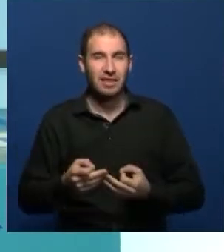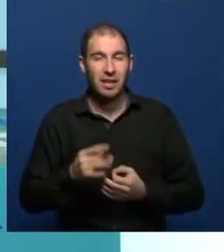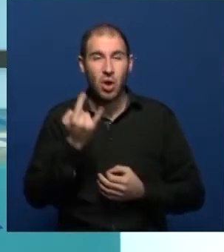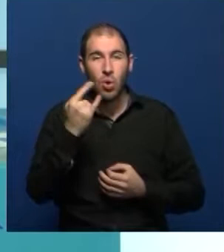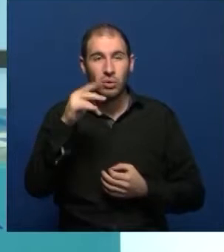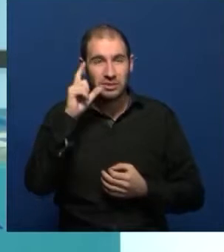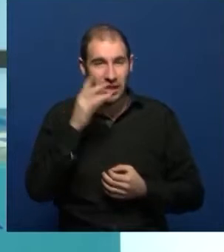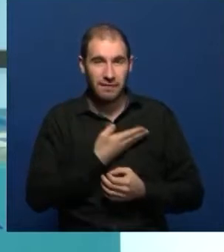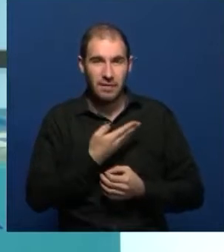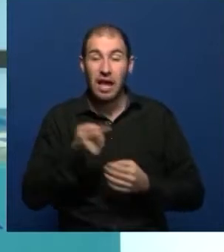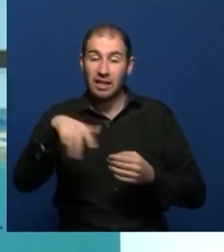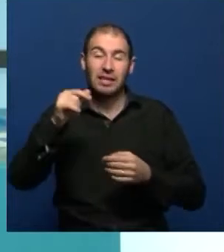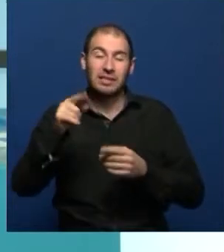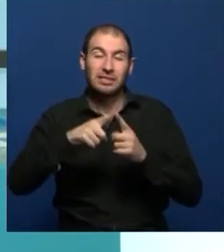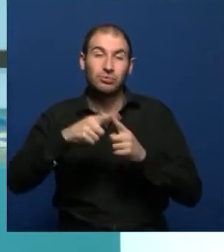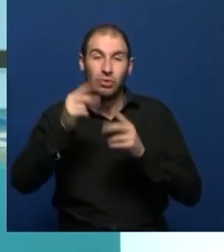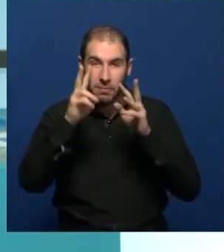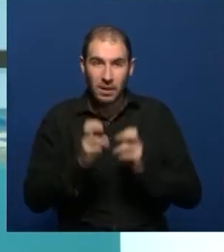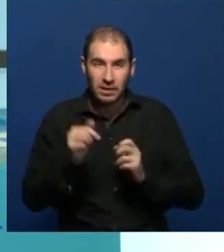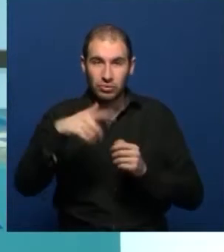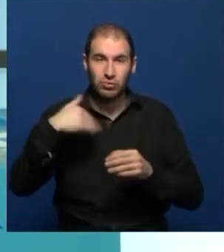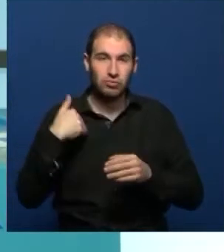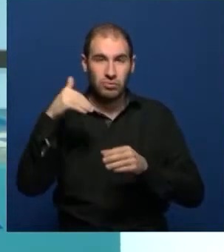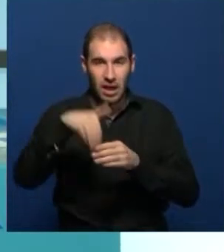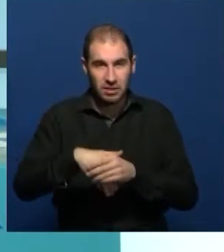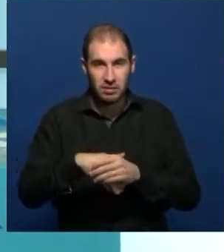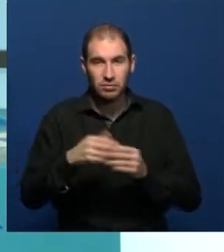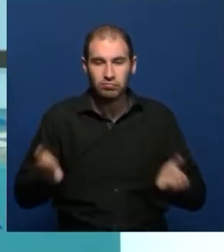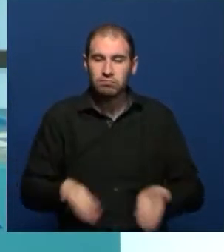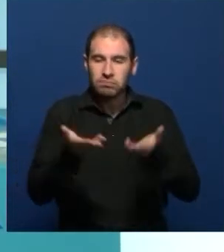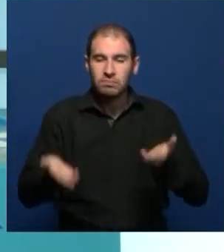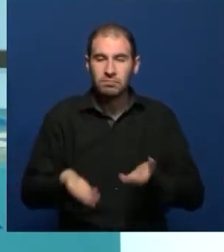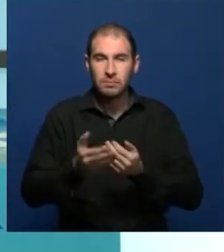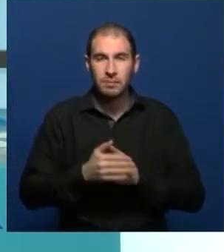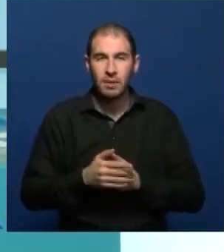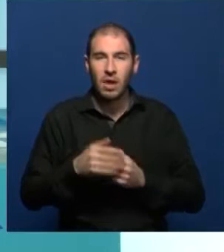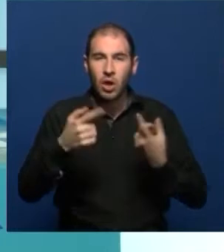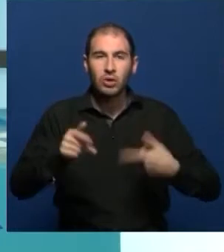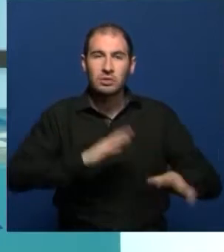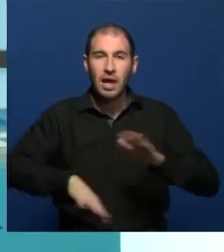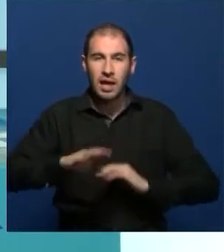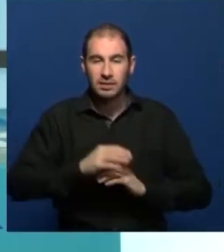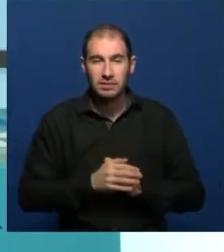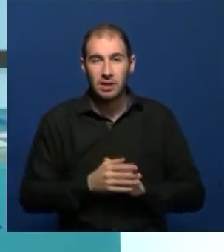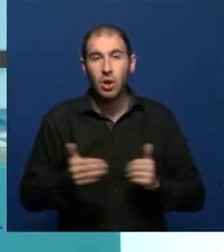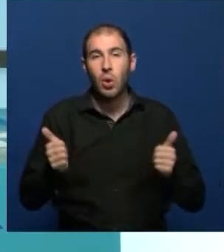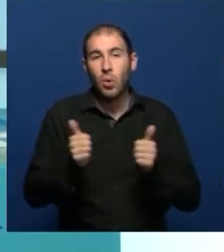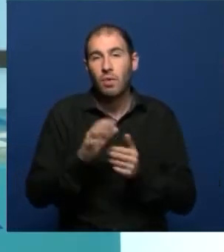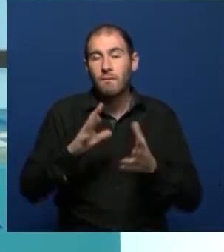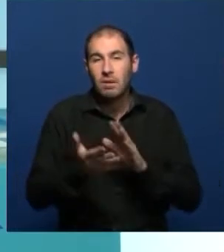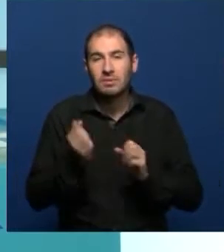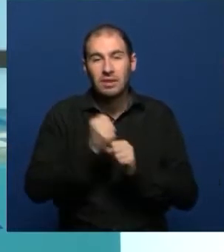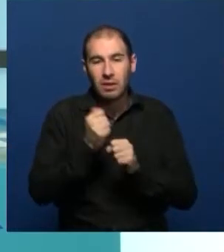ISEPSI, que es nuestro instituto de investigación desde el cual venimos impulsando acciones con la metodología